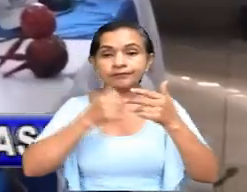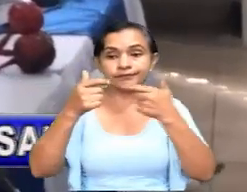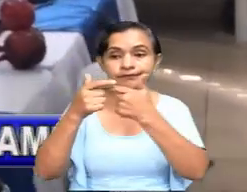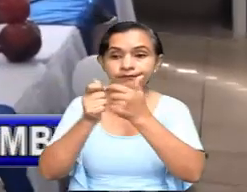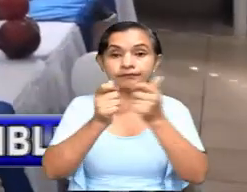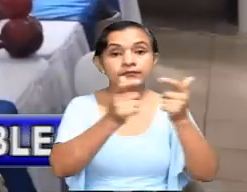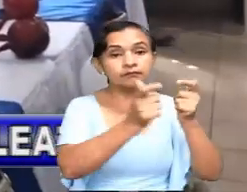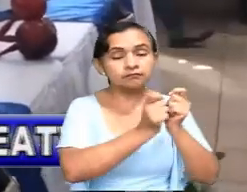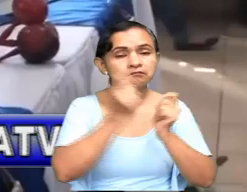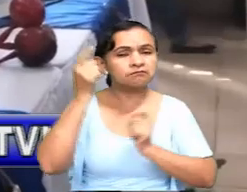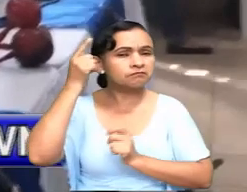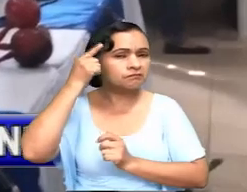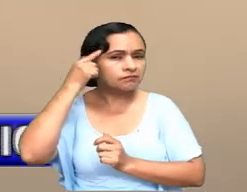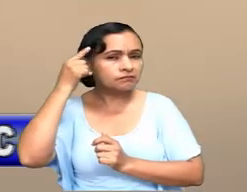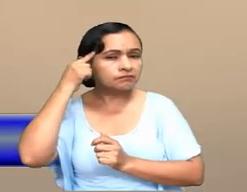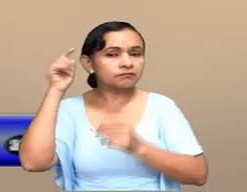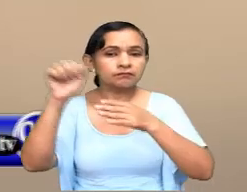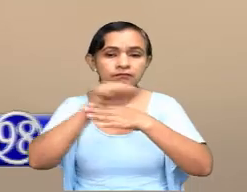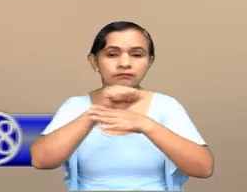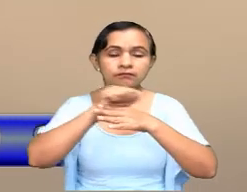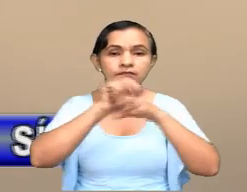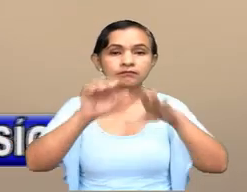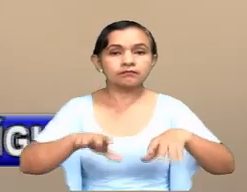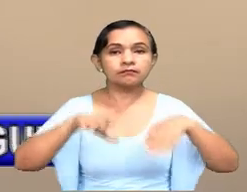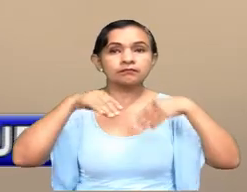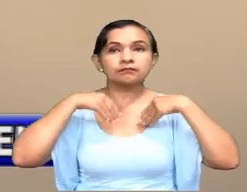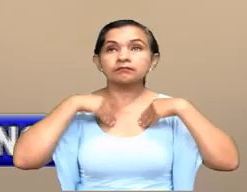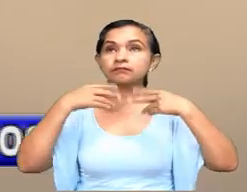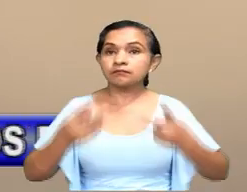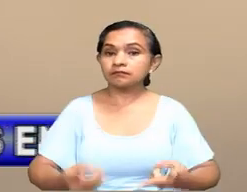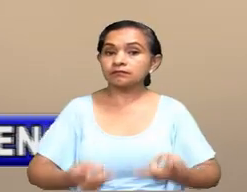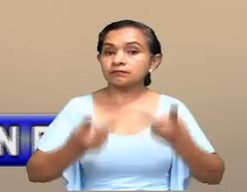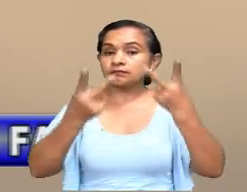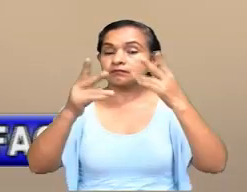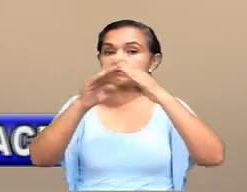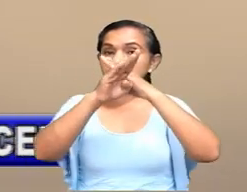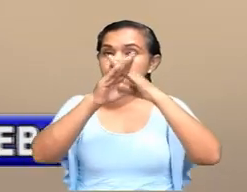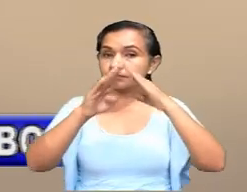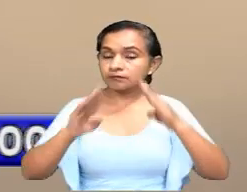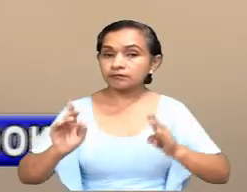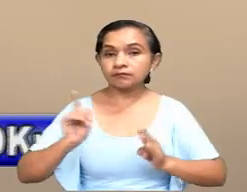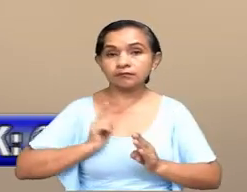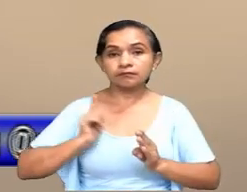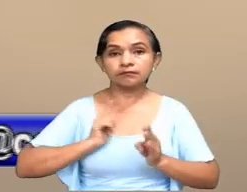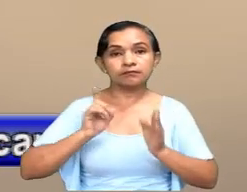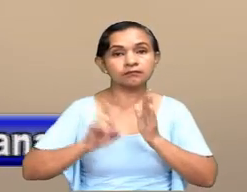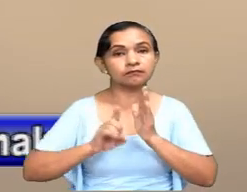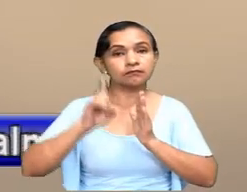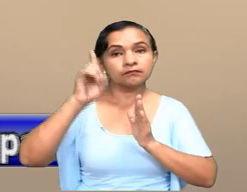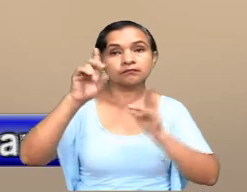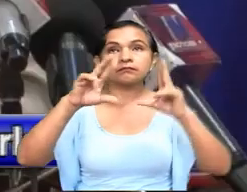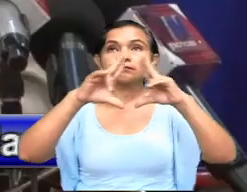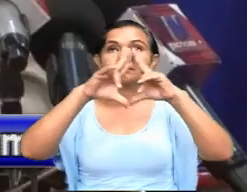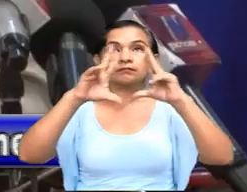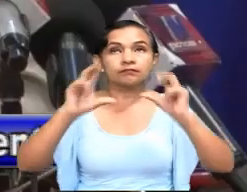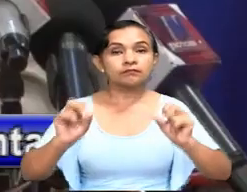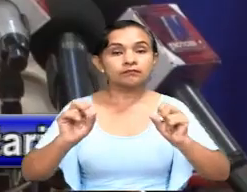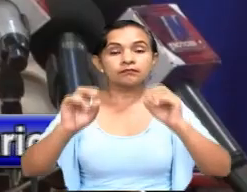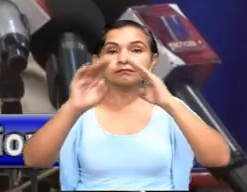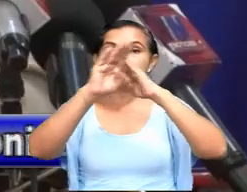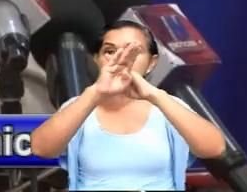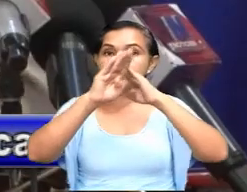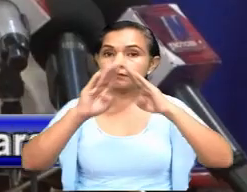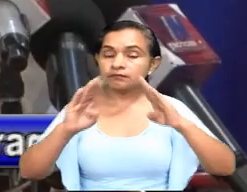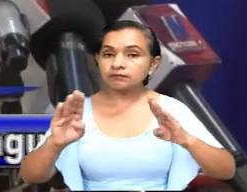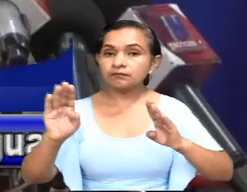comisiones han reflexionado, practicado y asumido como estilo de vida la paz para garantizar la prosperidad del país. La paz es